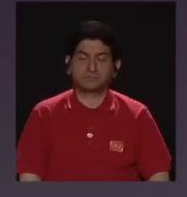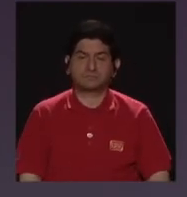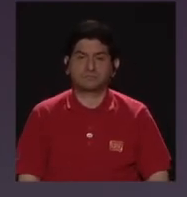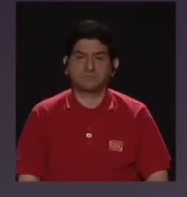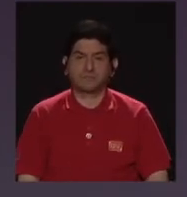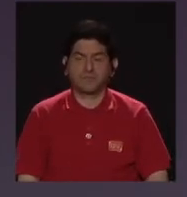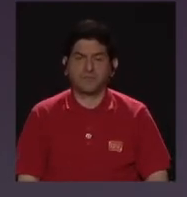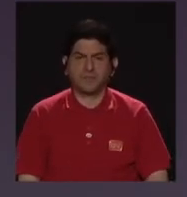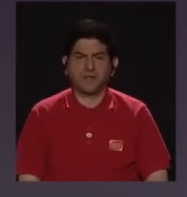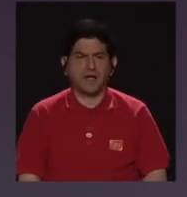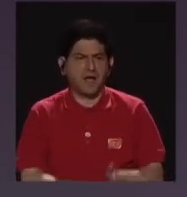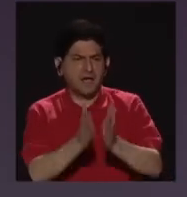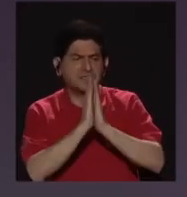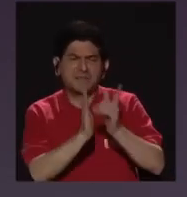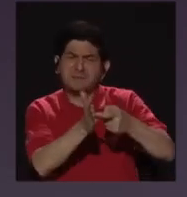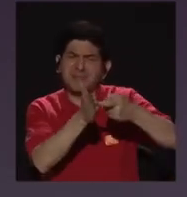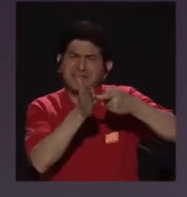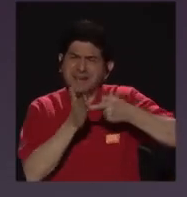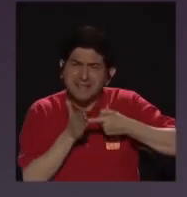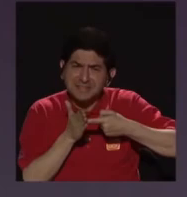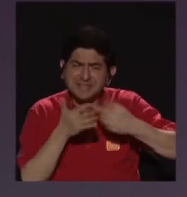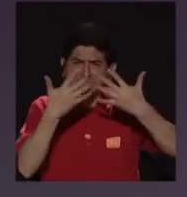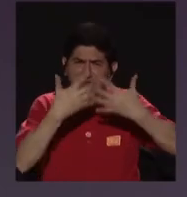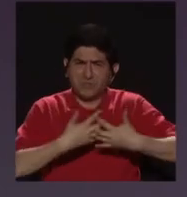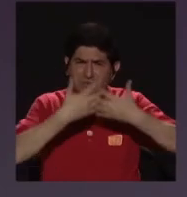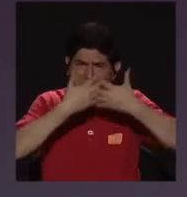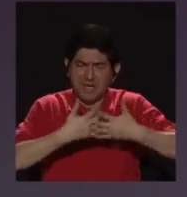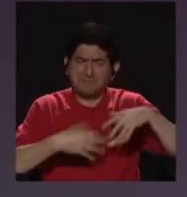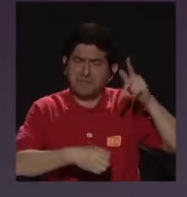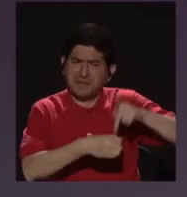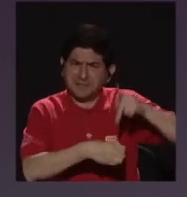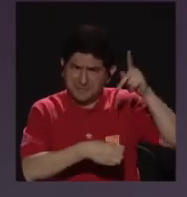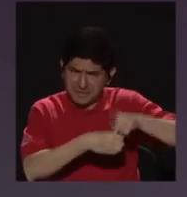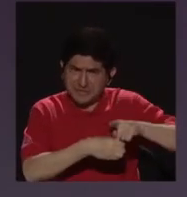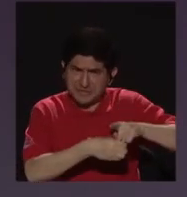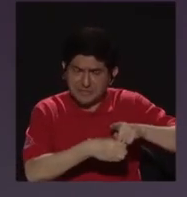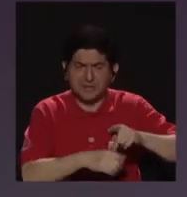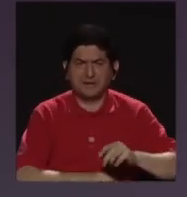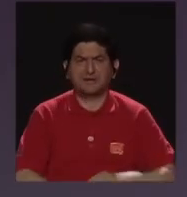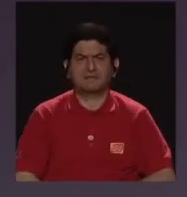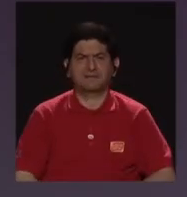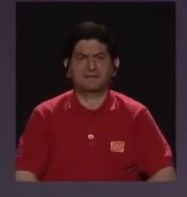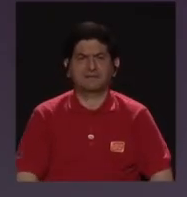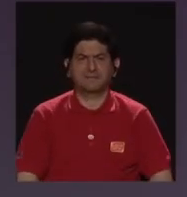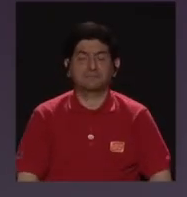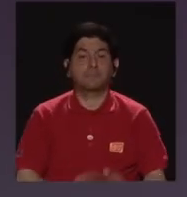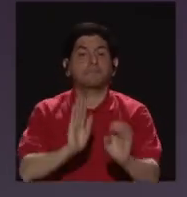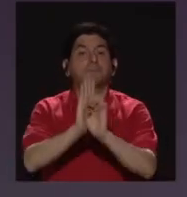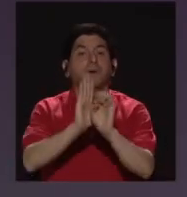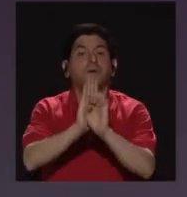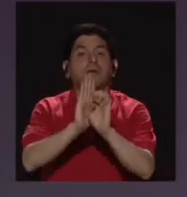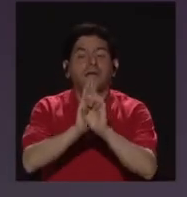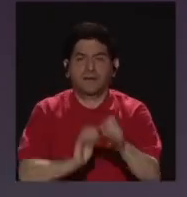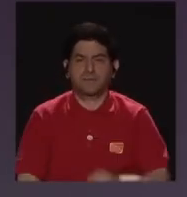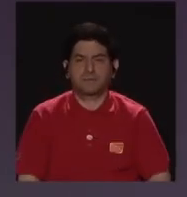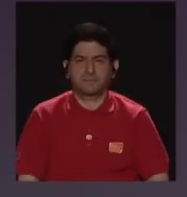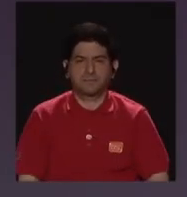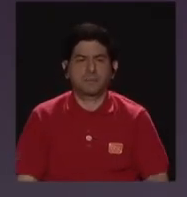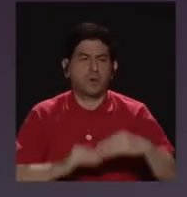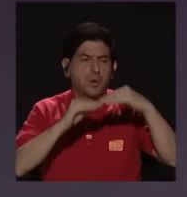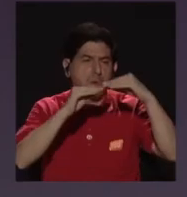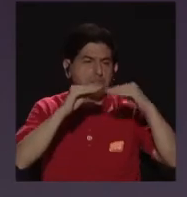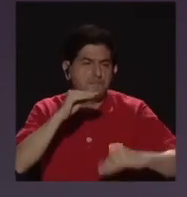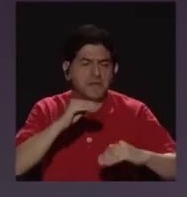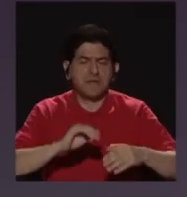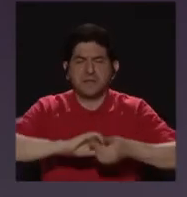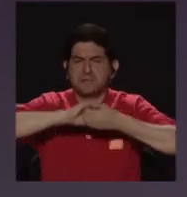si se piden requisitos a las empresas para su participación como por ejemplo ciertos mínimos